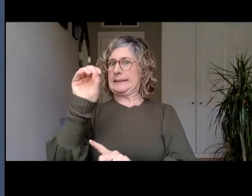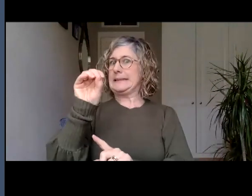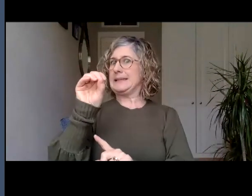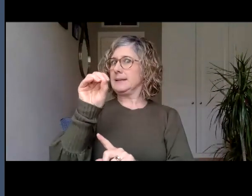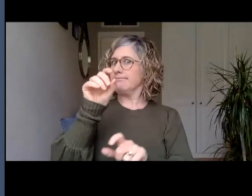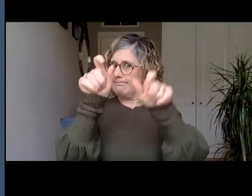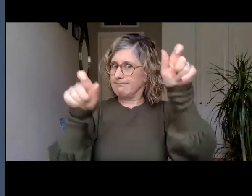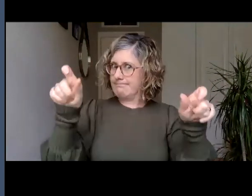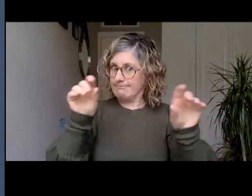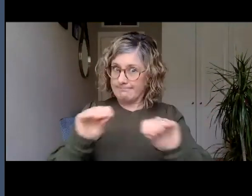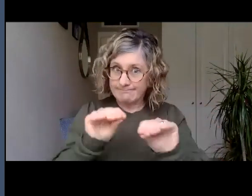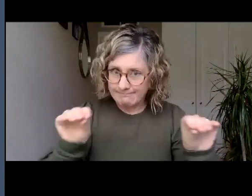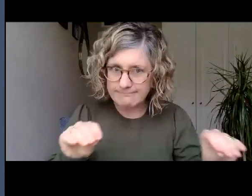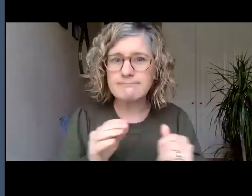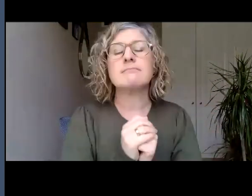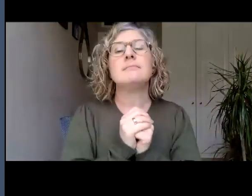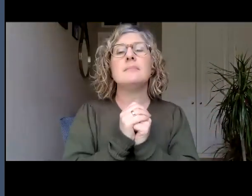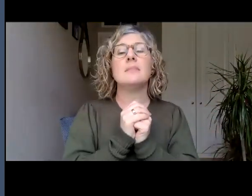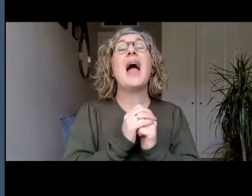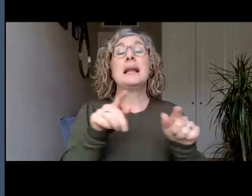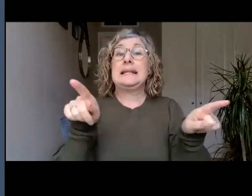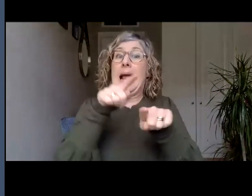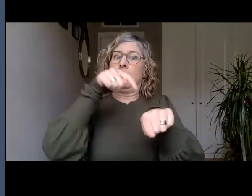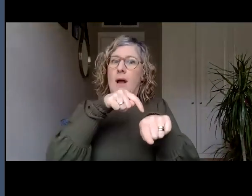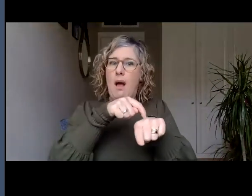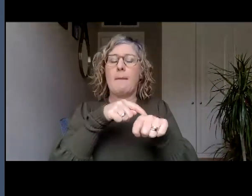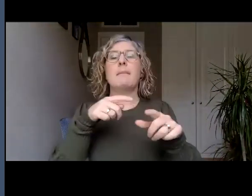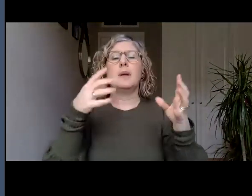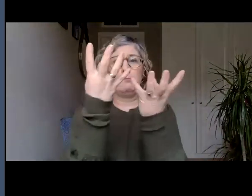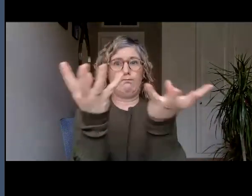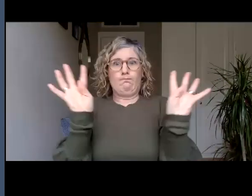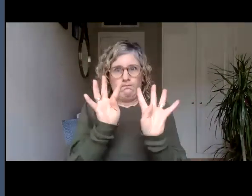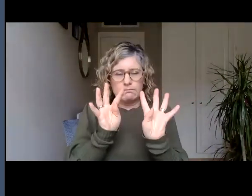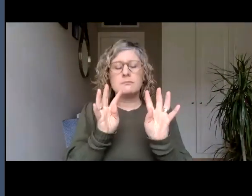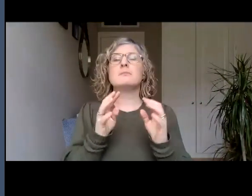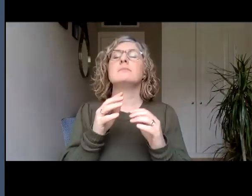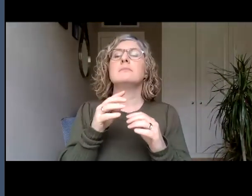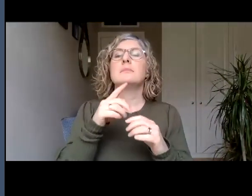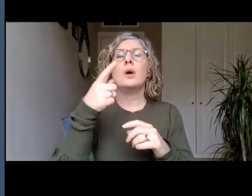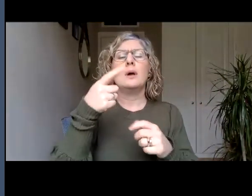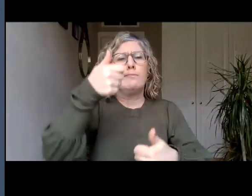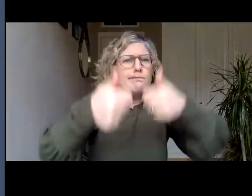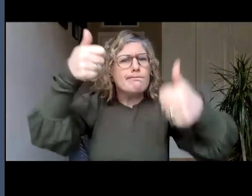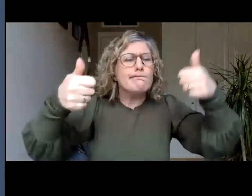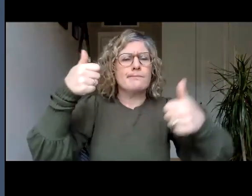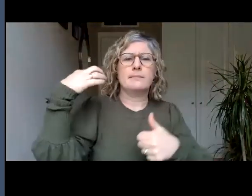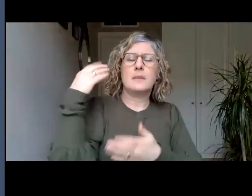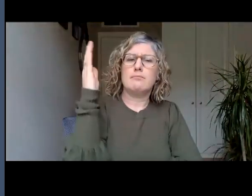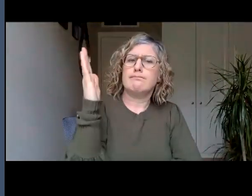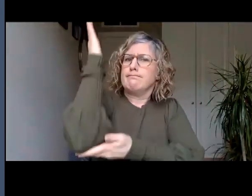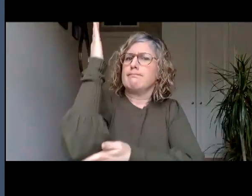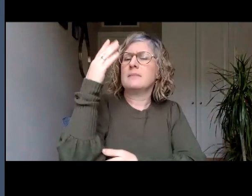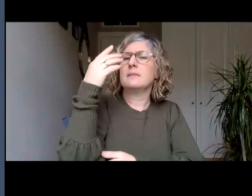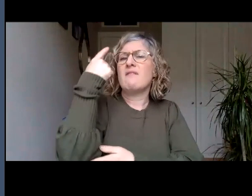esta habilidad. Sí teníamos de alguna manera un esfuerzo conjunto con WASLI. Nuestra intención fue capacitar a